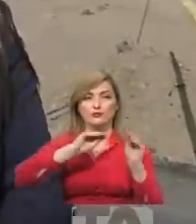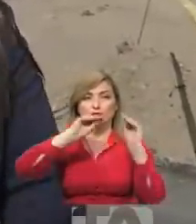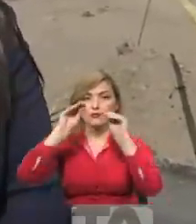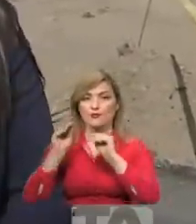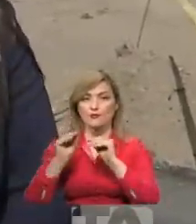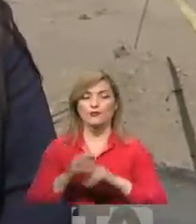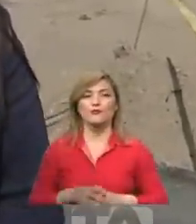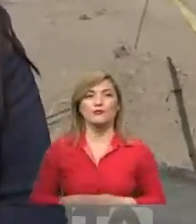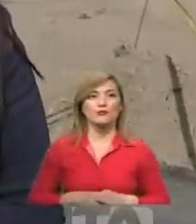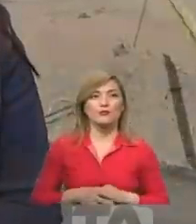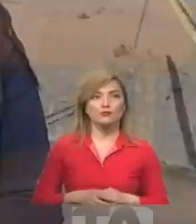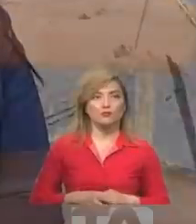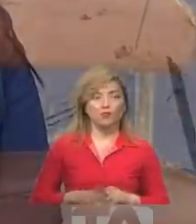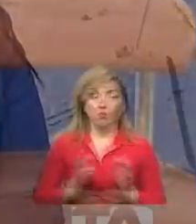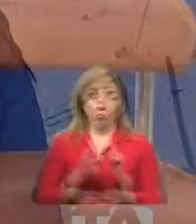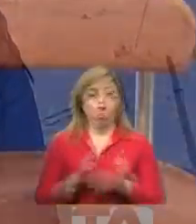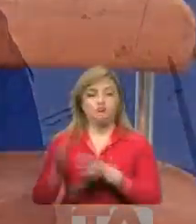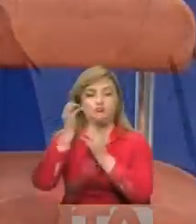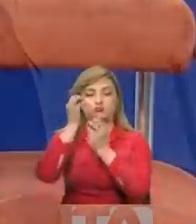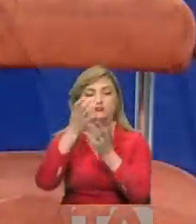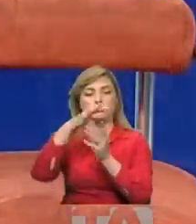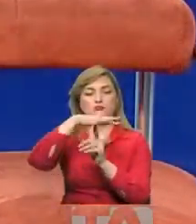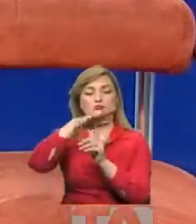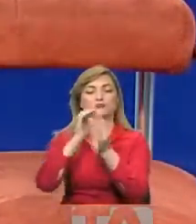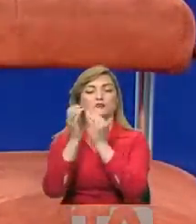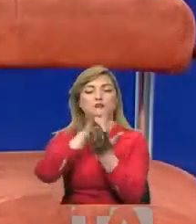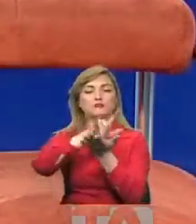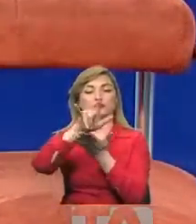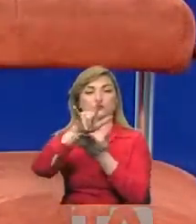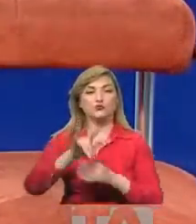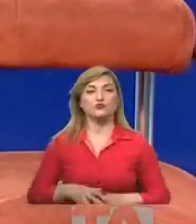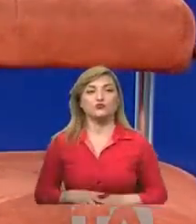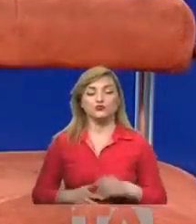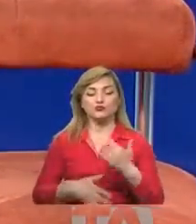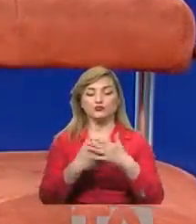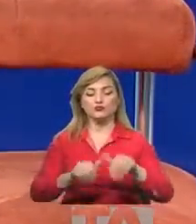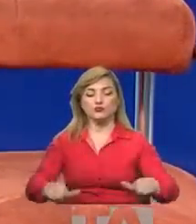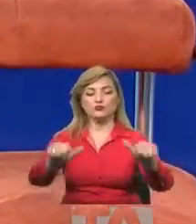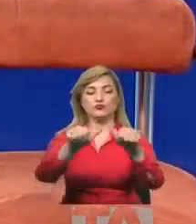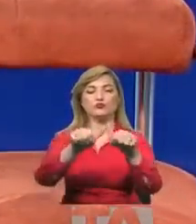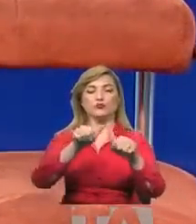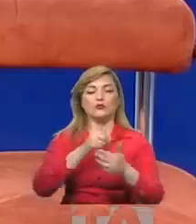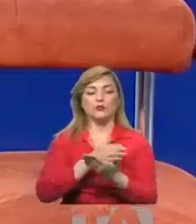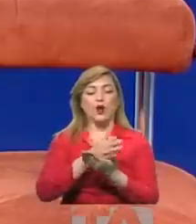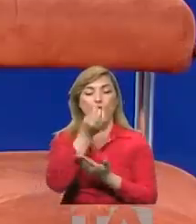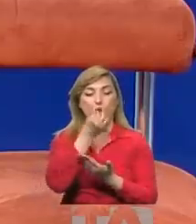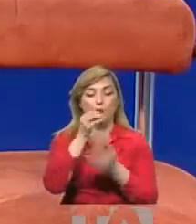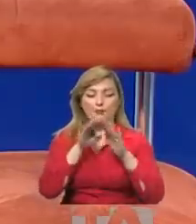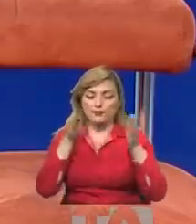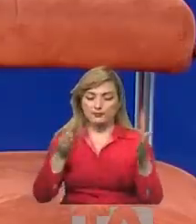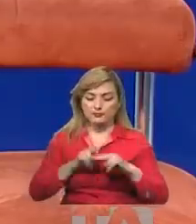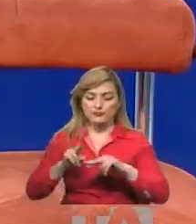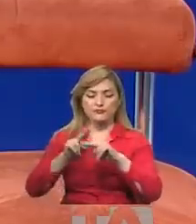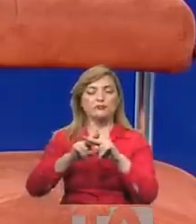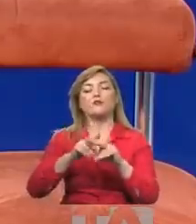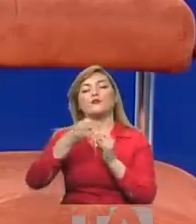a proliferar y eso representa un problema para la salud. El Parque Bicentenario contará con una nueva área de picnic que estará lista a finales